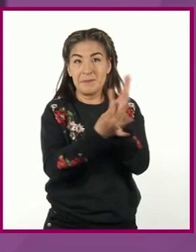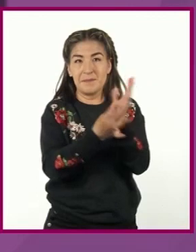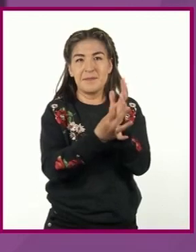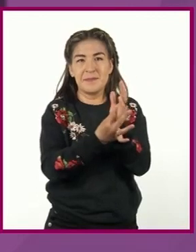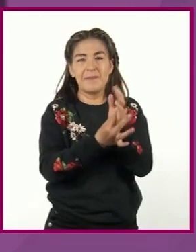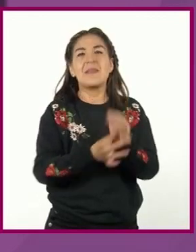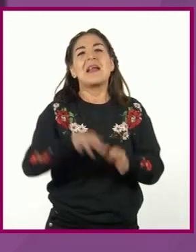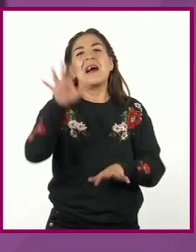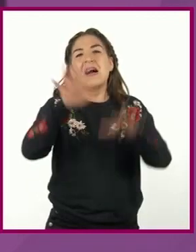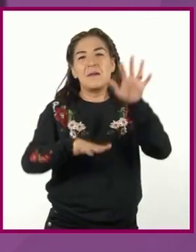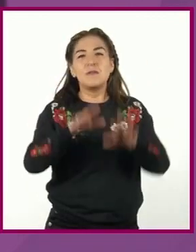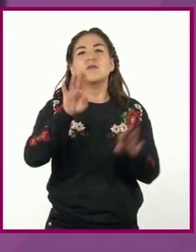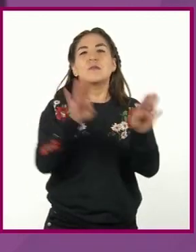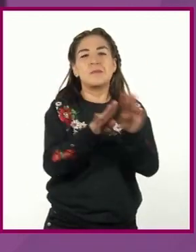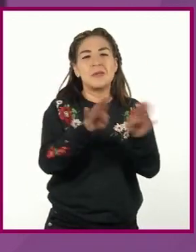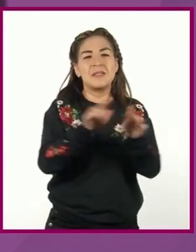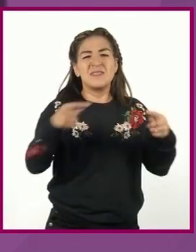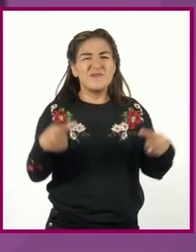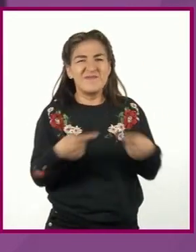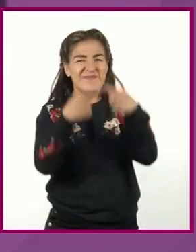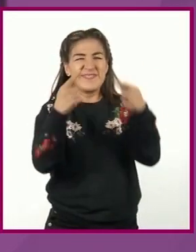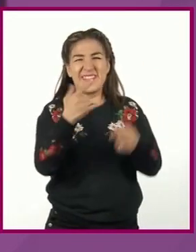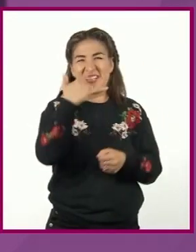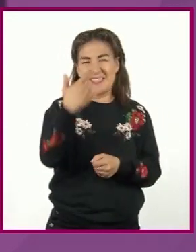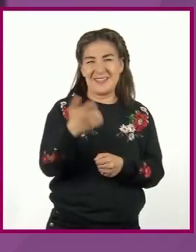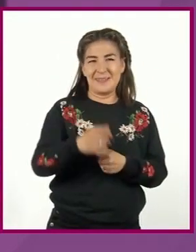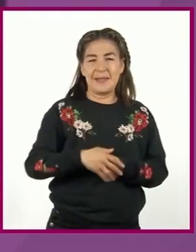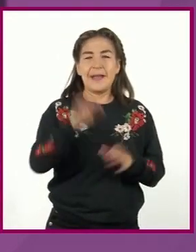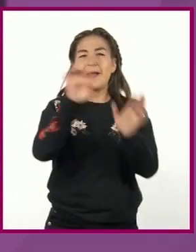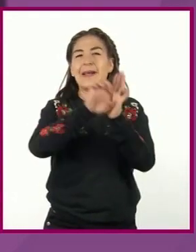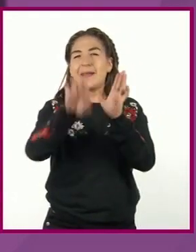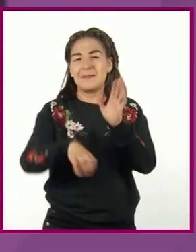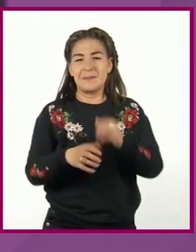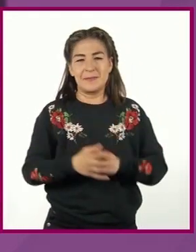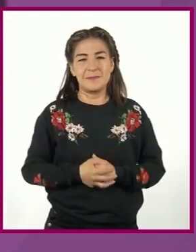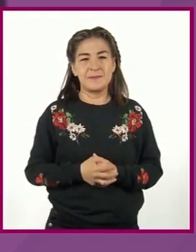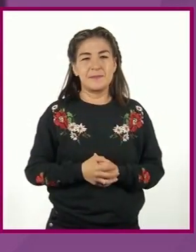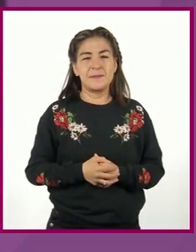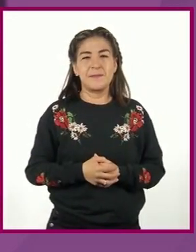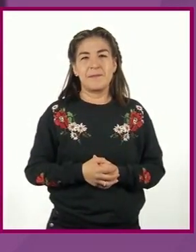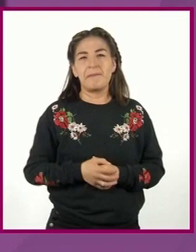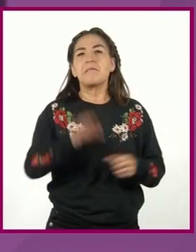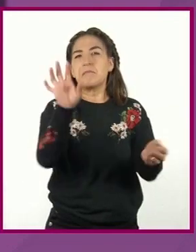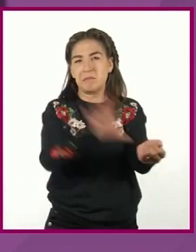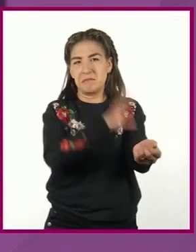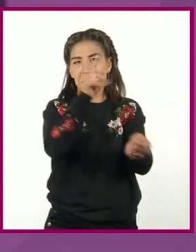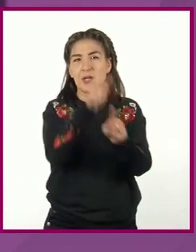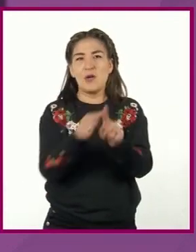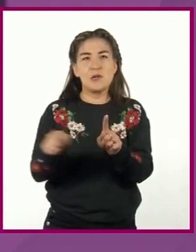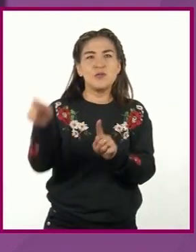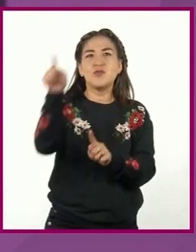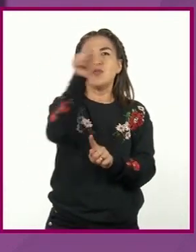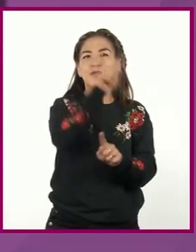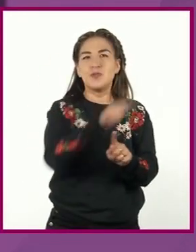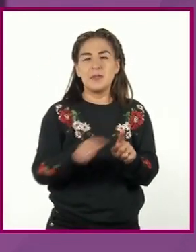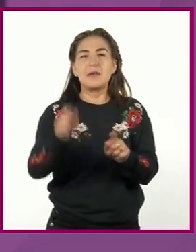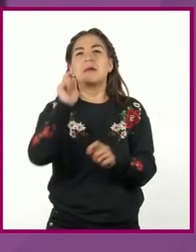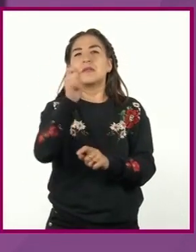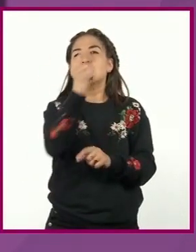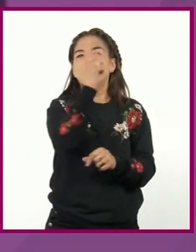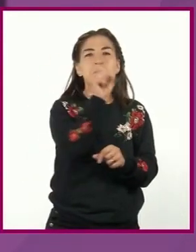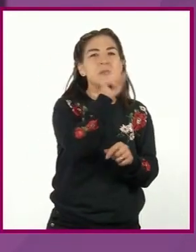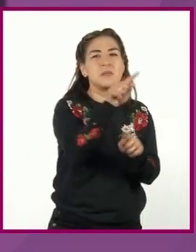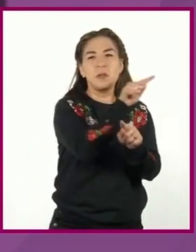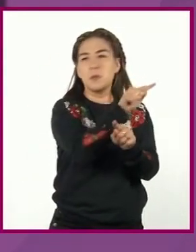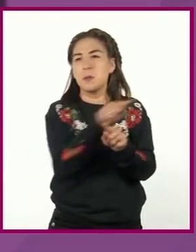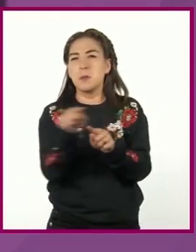se manifiestan efectos muy curiosos. Por ejemplo, dejan pasar la corriente eléctrica en un sentido y